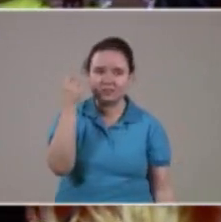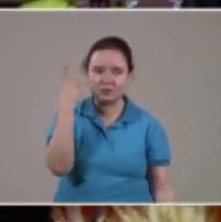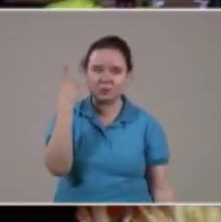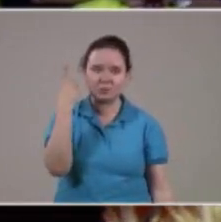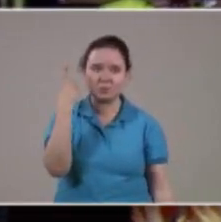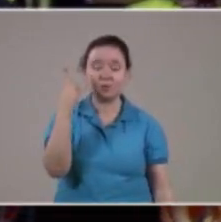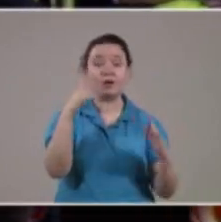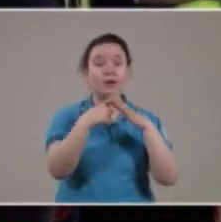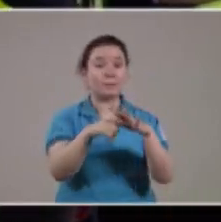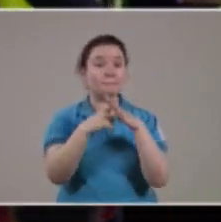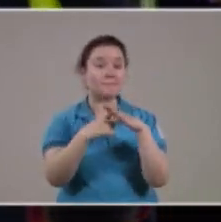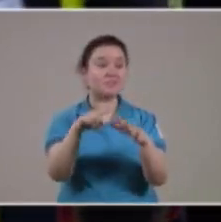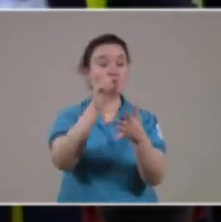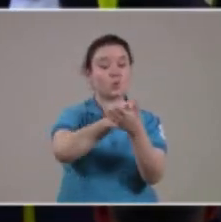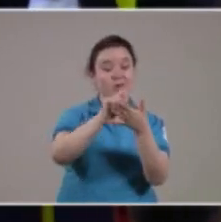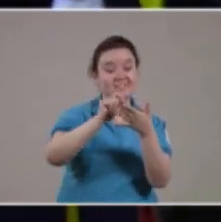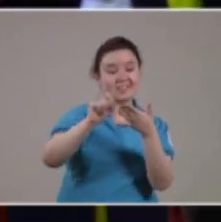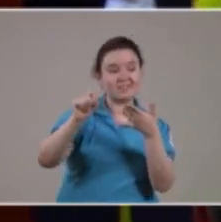empezó a escribir: